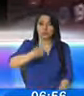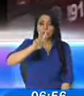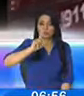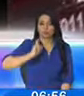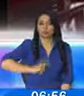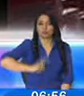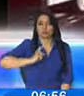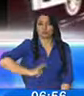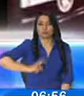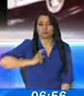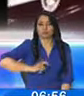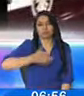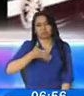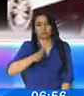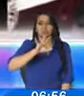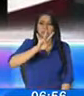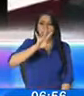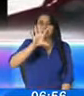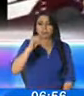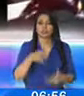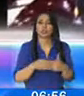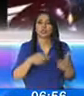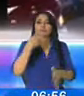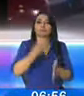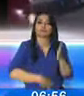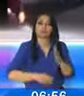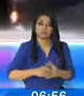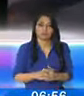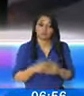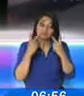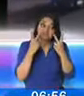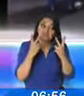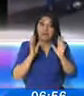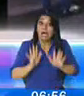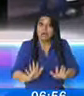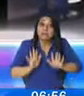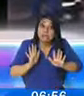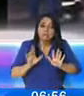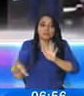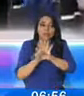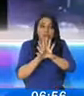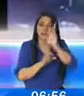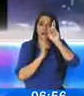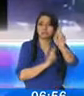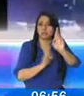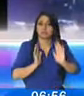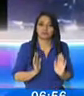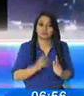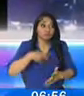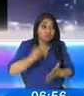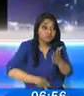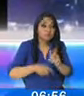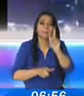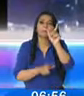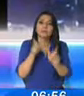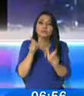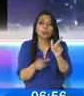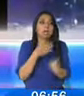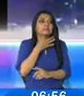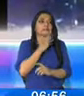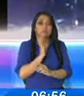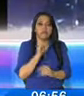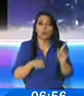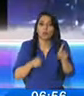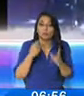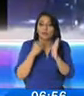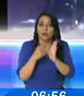unificado estamos hablando de 750 vamos a ver si con esta lo que queremos es que aplicando esta sanción cierto conductores